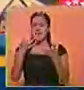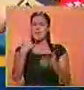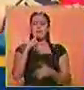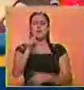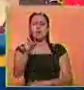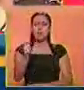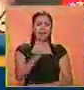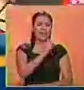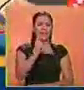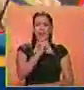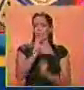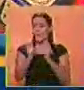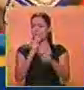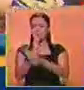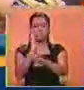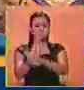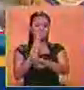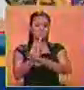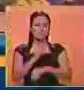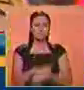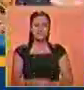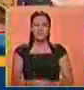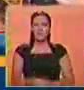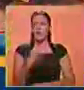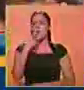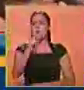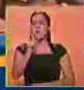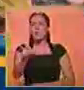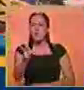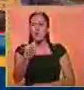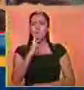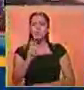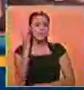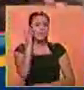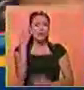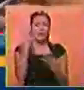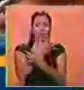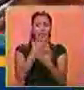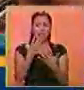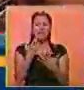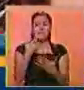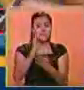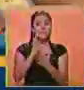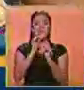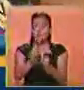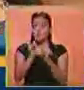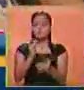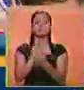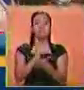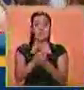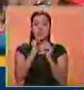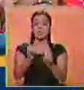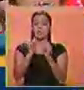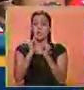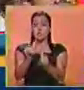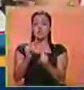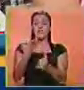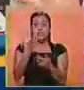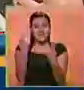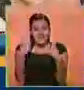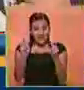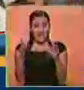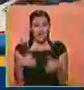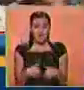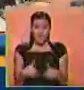iba a denunciar. ¿Hay una denuncia por ahora? No, nosotros siempre lo hemos denunciado. Hemos hecho un esfuerzo por denunciar